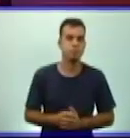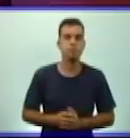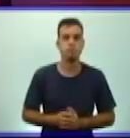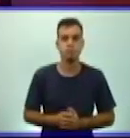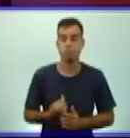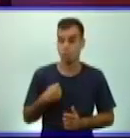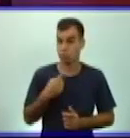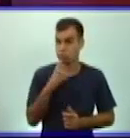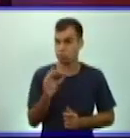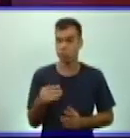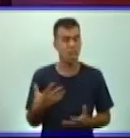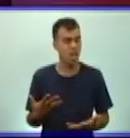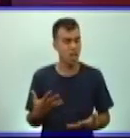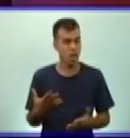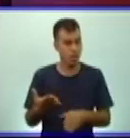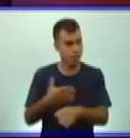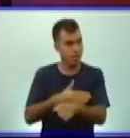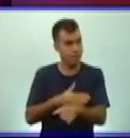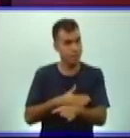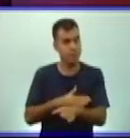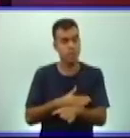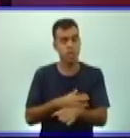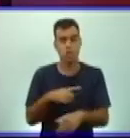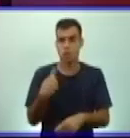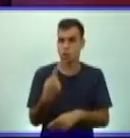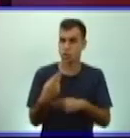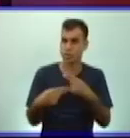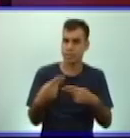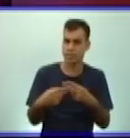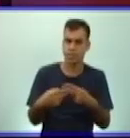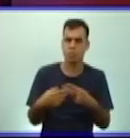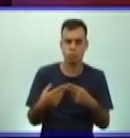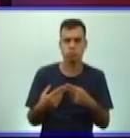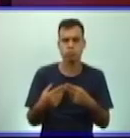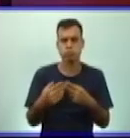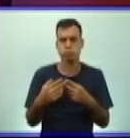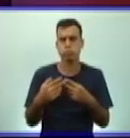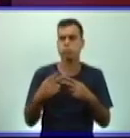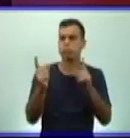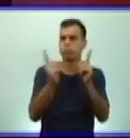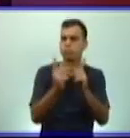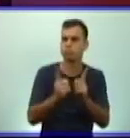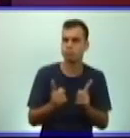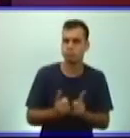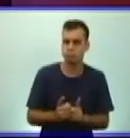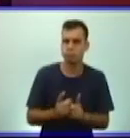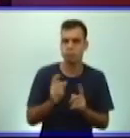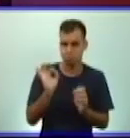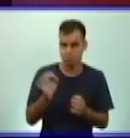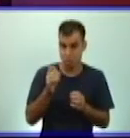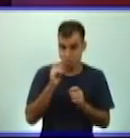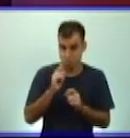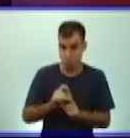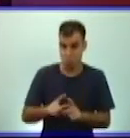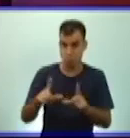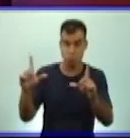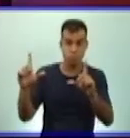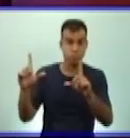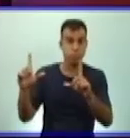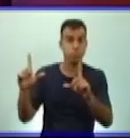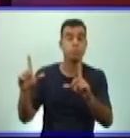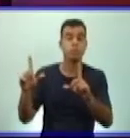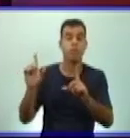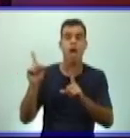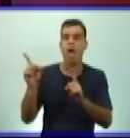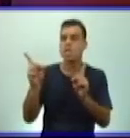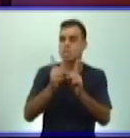decía anteriormente, hemos diseñado además de estos conceptos un pequeño resumen en una diapositiva en la cual nos resume